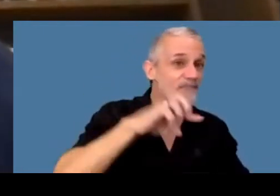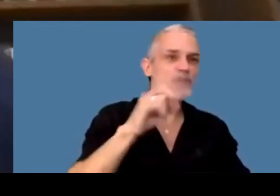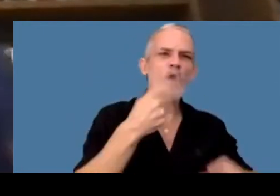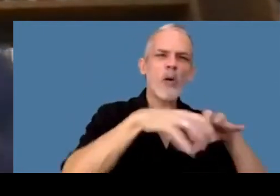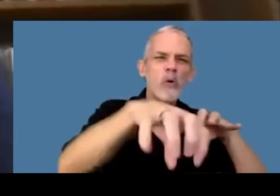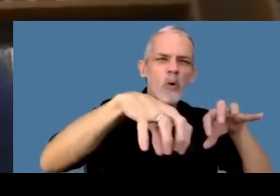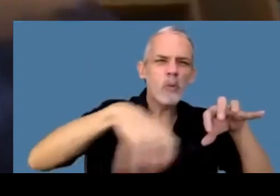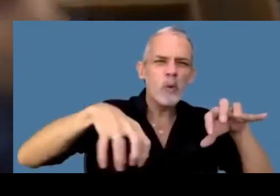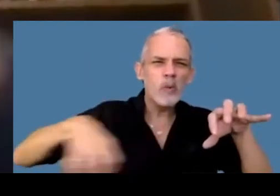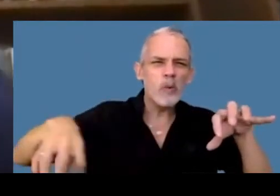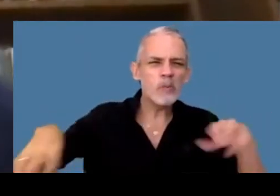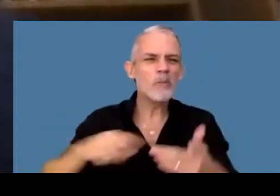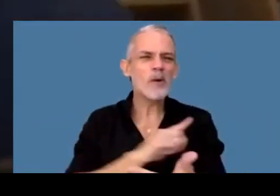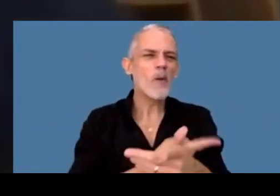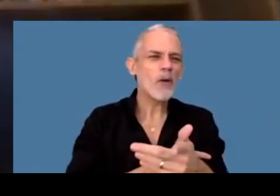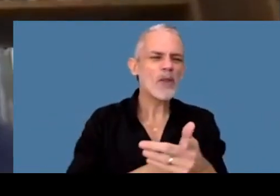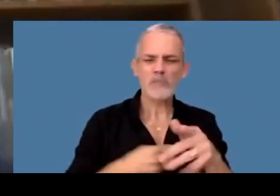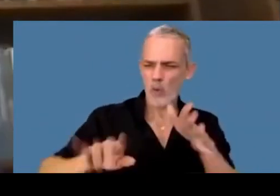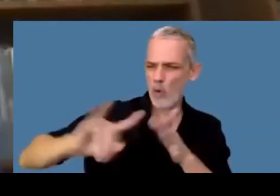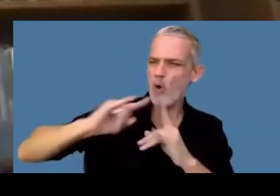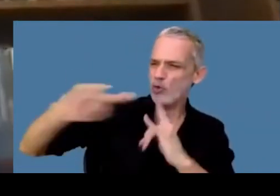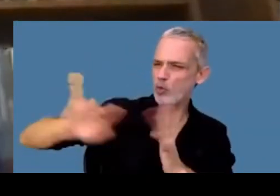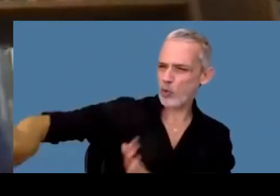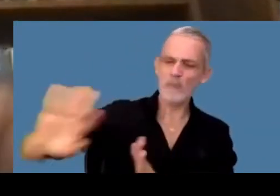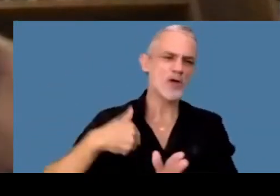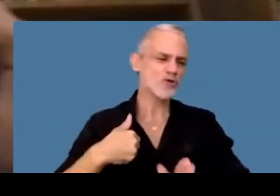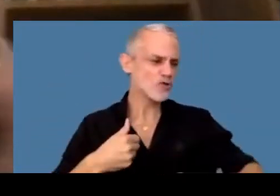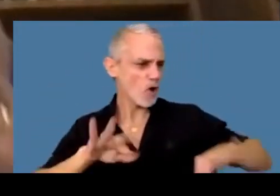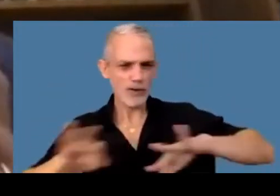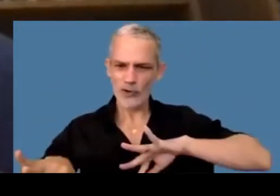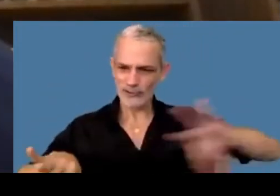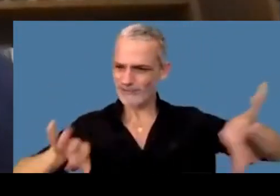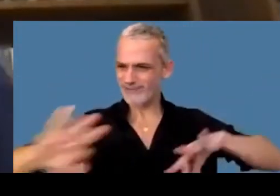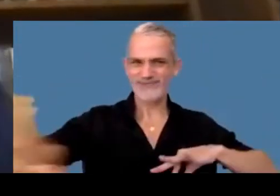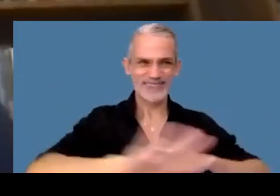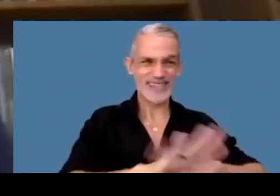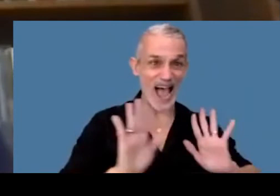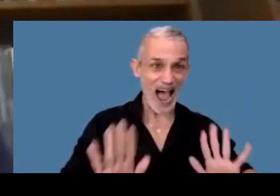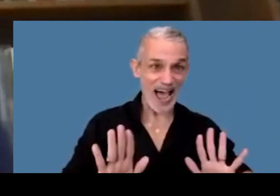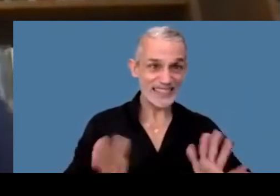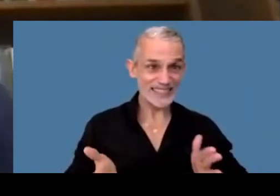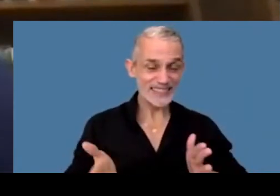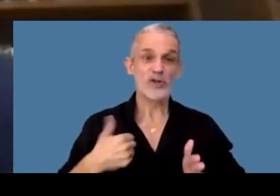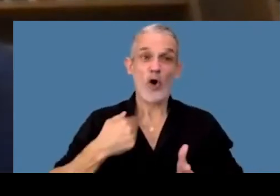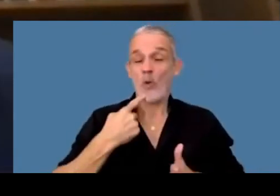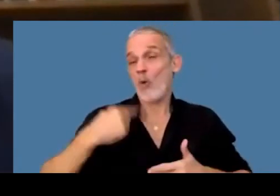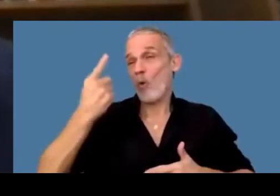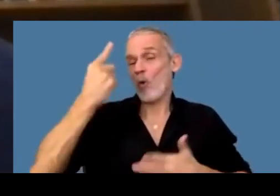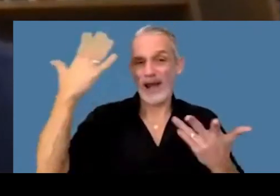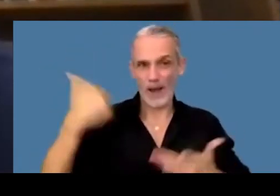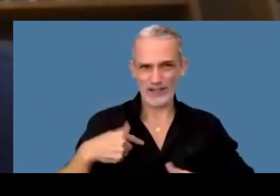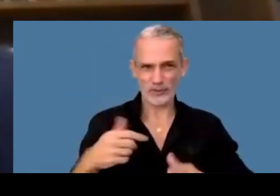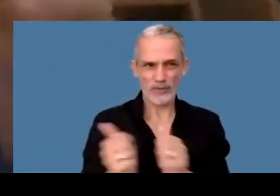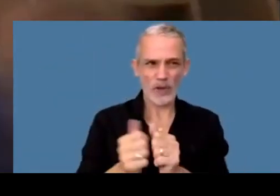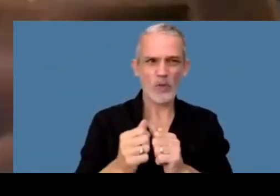atomizarse y hacer el corte? Bueno, porque yo hago esto, no. Miren, cuando plantean esto, o cuando a mí una vez estaba con varios